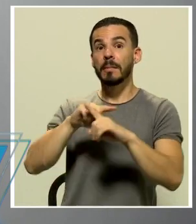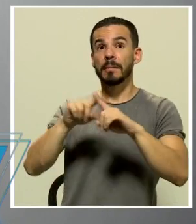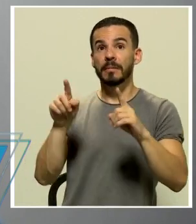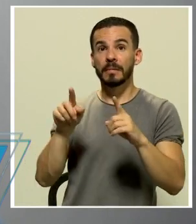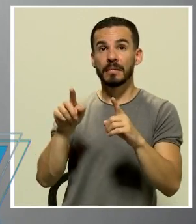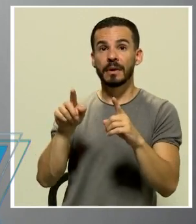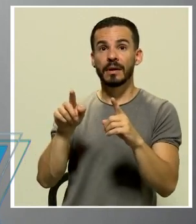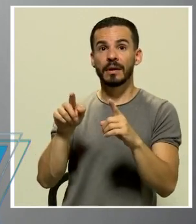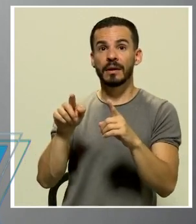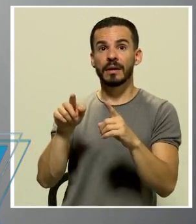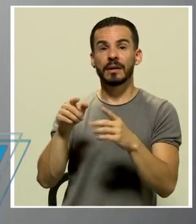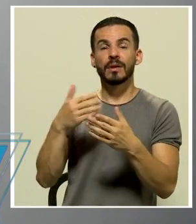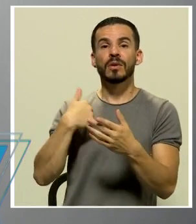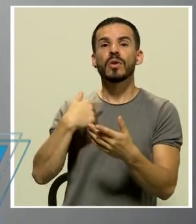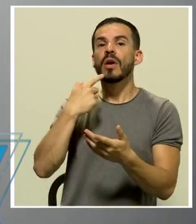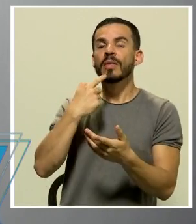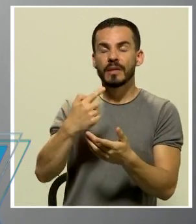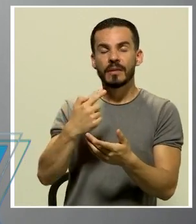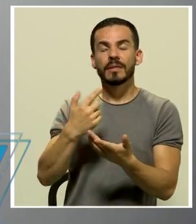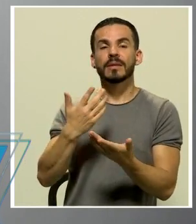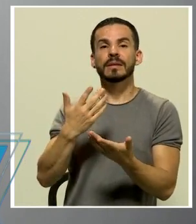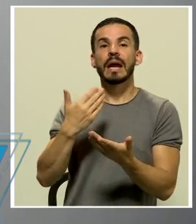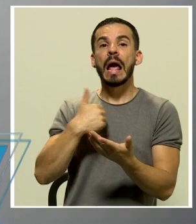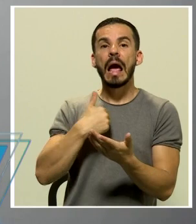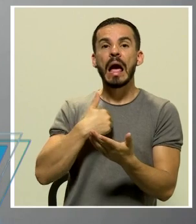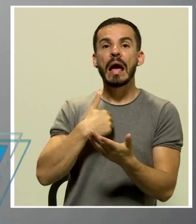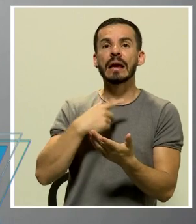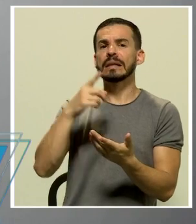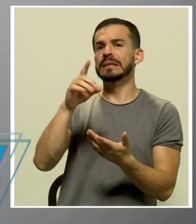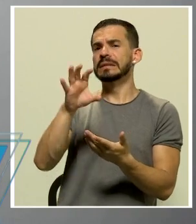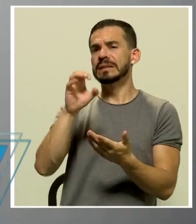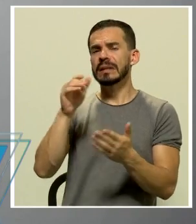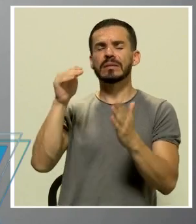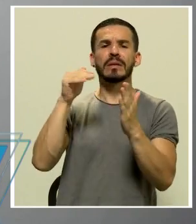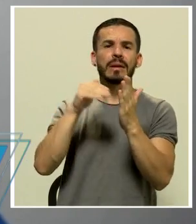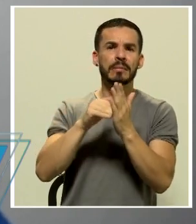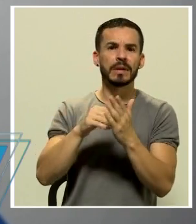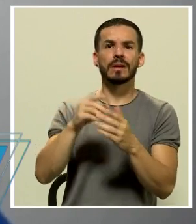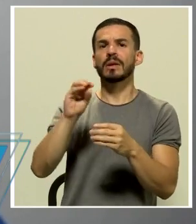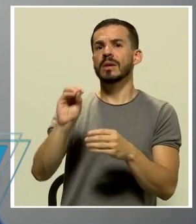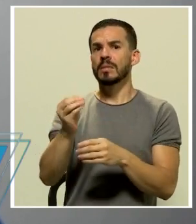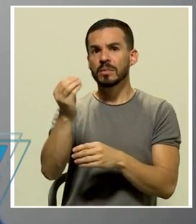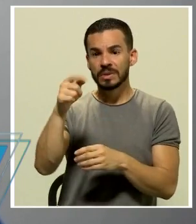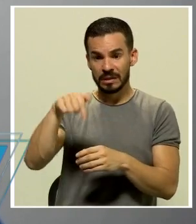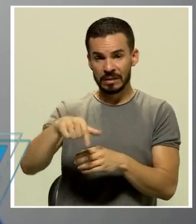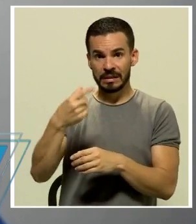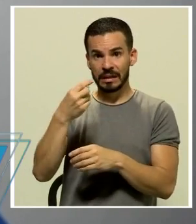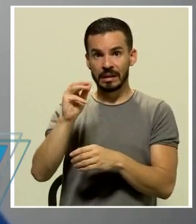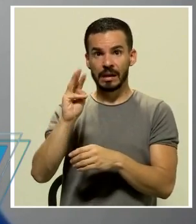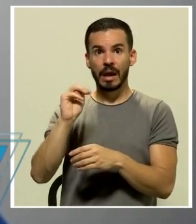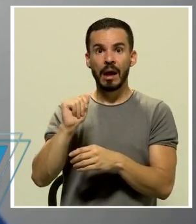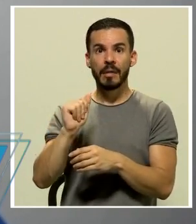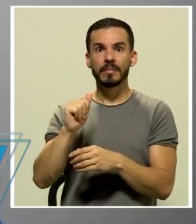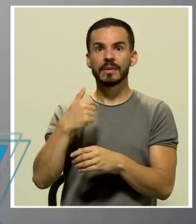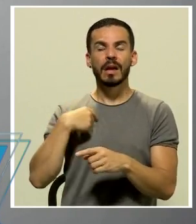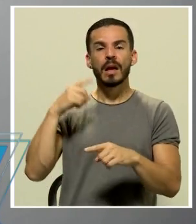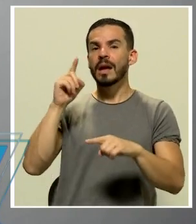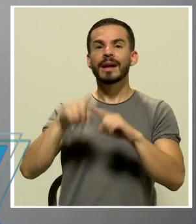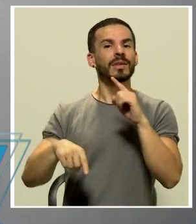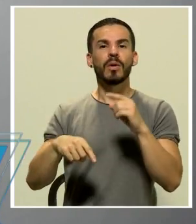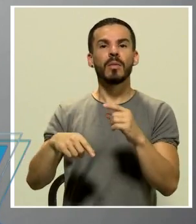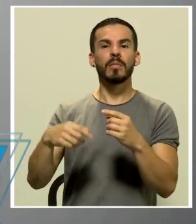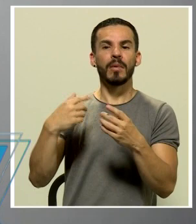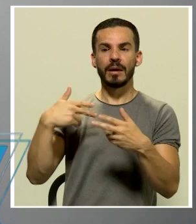pero debo apuntar que hay cientos de miles de muchachos en la GAM que no pueden hacer educación